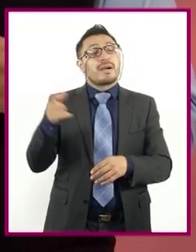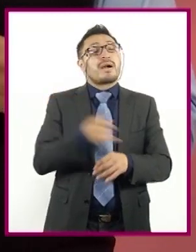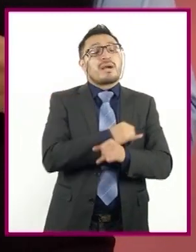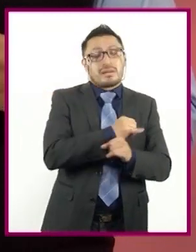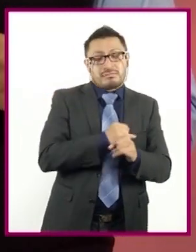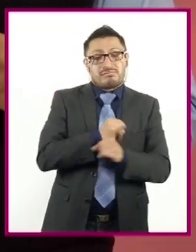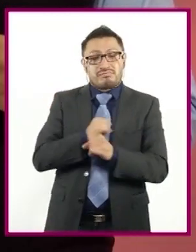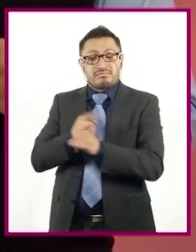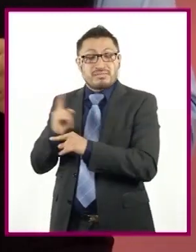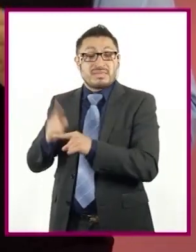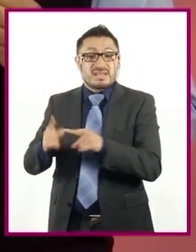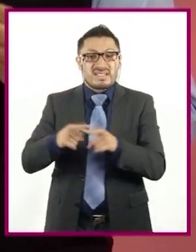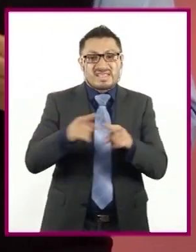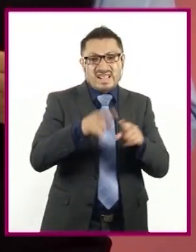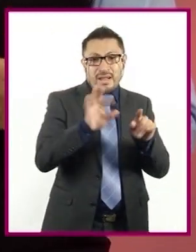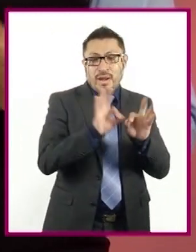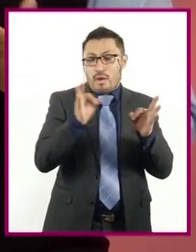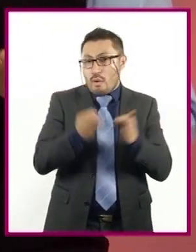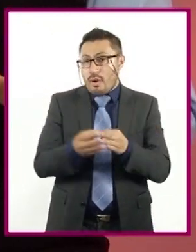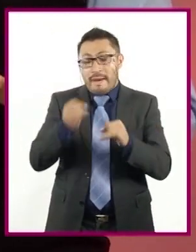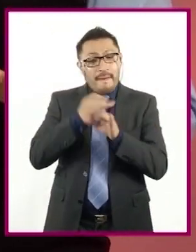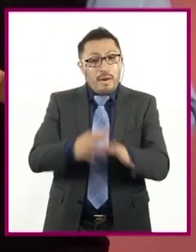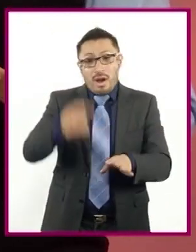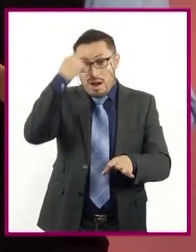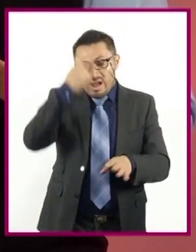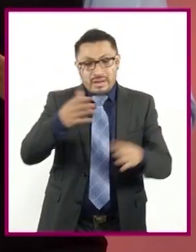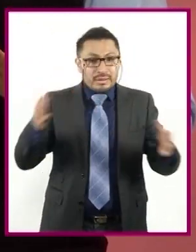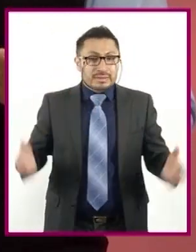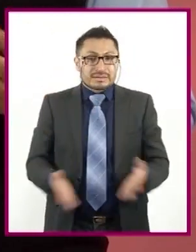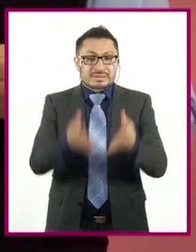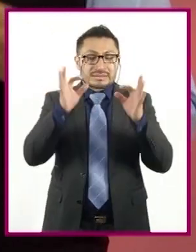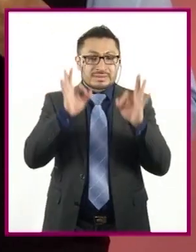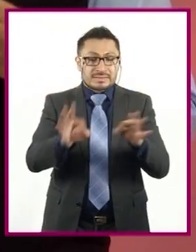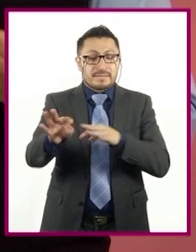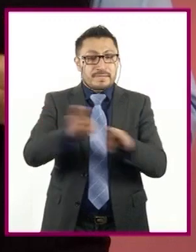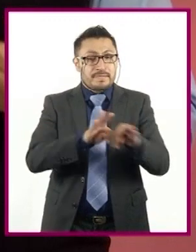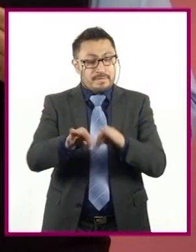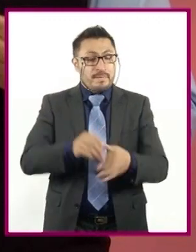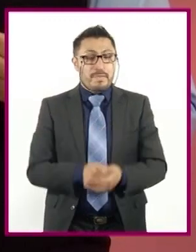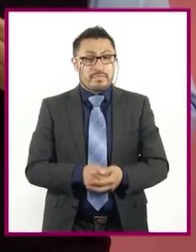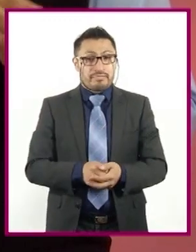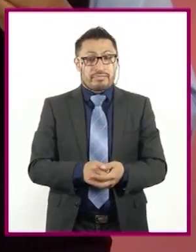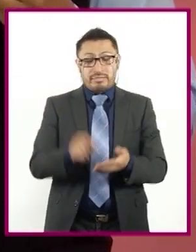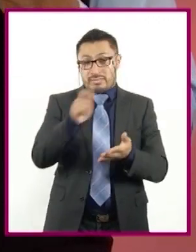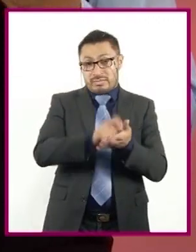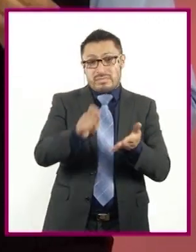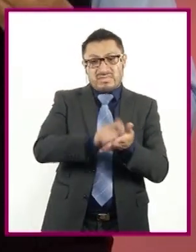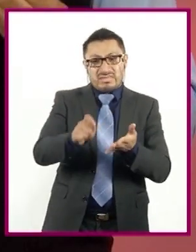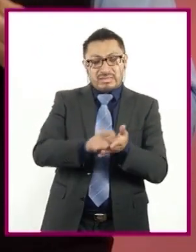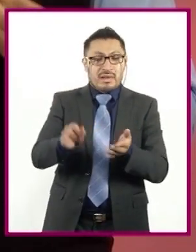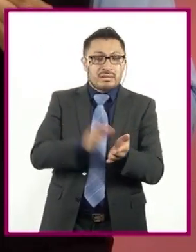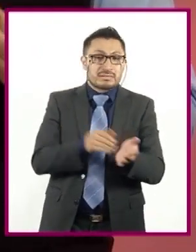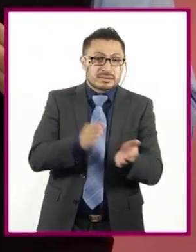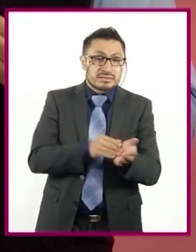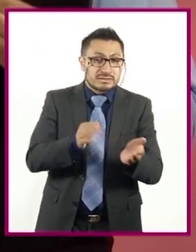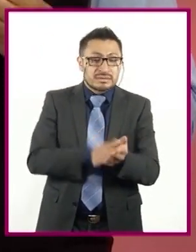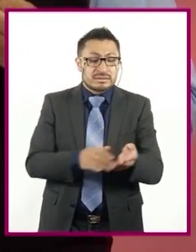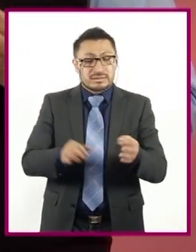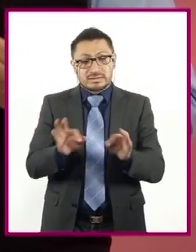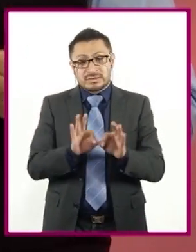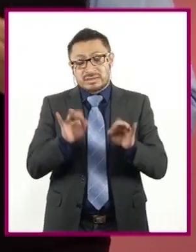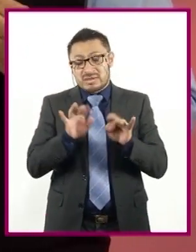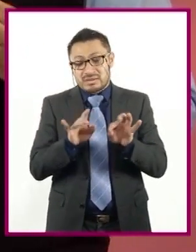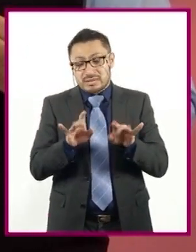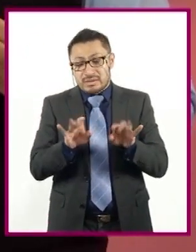varias fuentes de información para sustentar su trabajo. Escribió en hojas de un procesador de texto